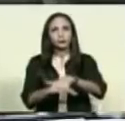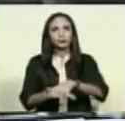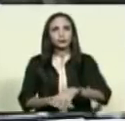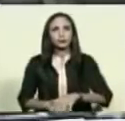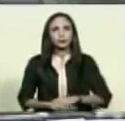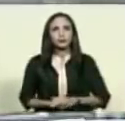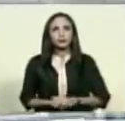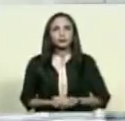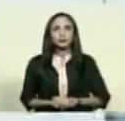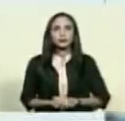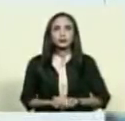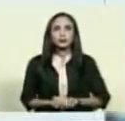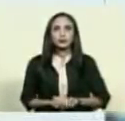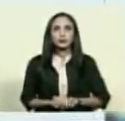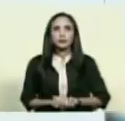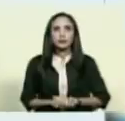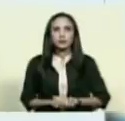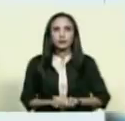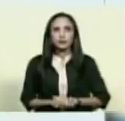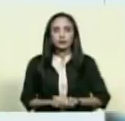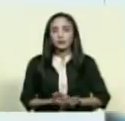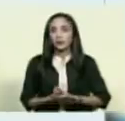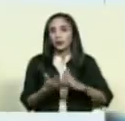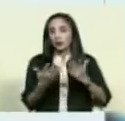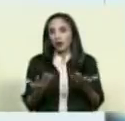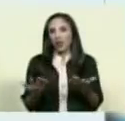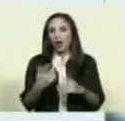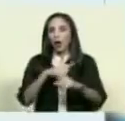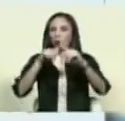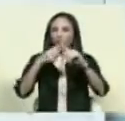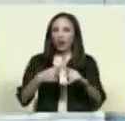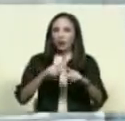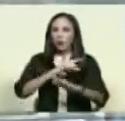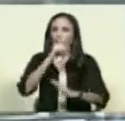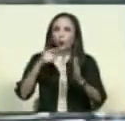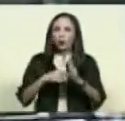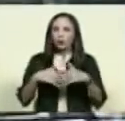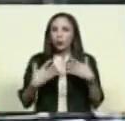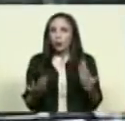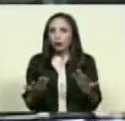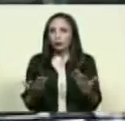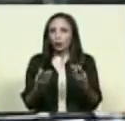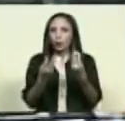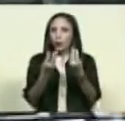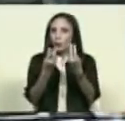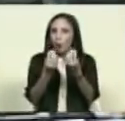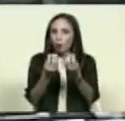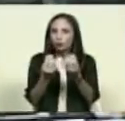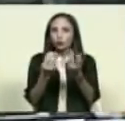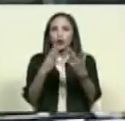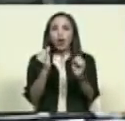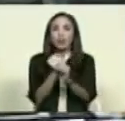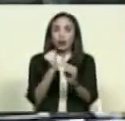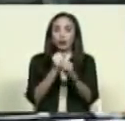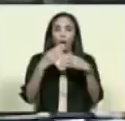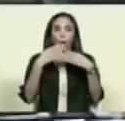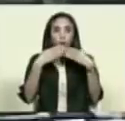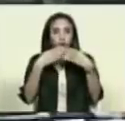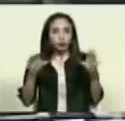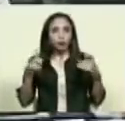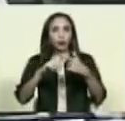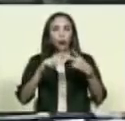Y debemos llegar a la incorporación plena de estos jóvenes al aparato productivo, público,